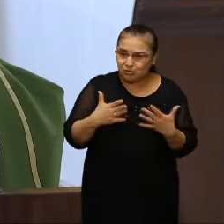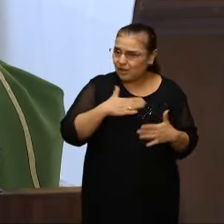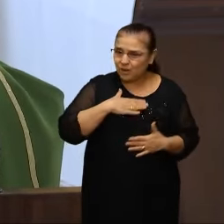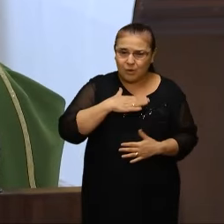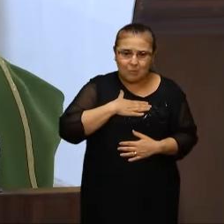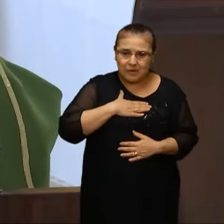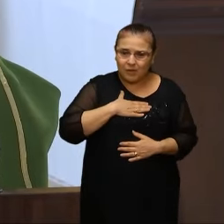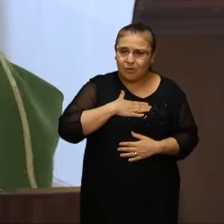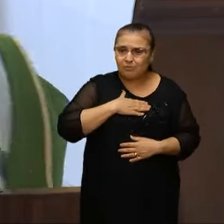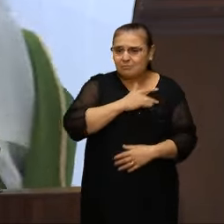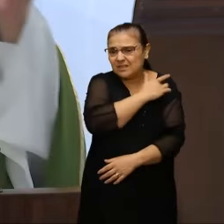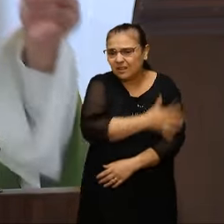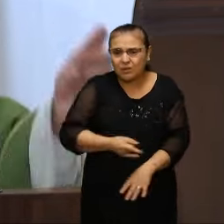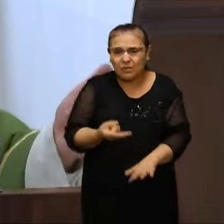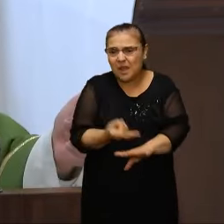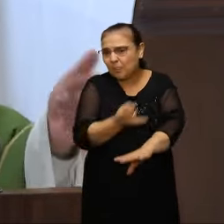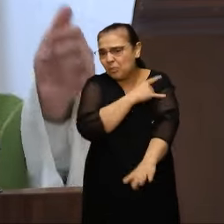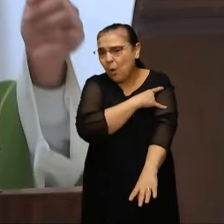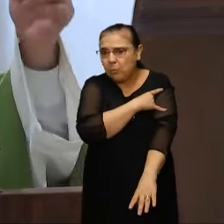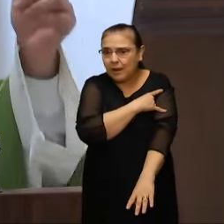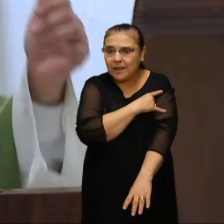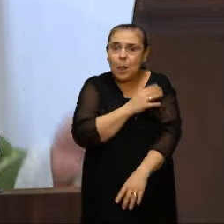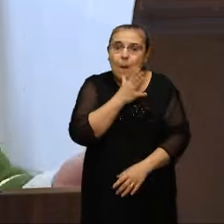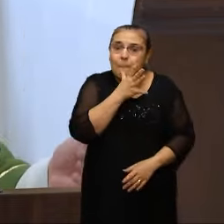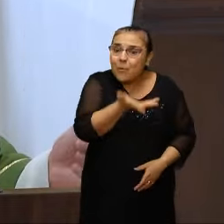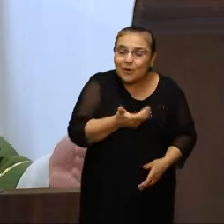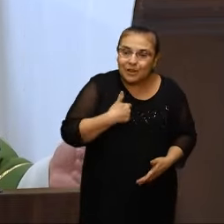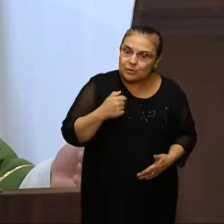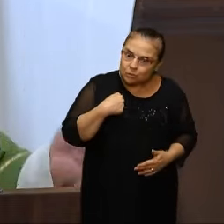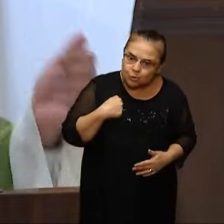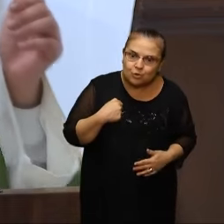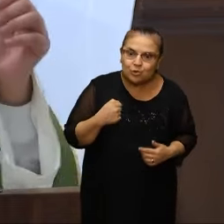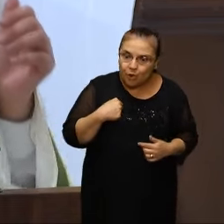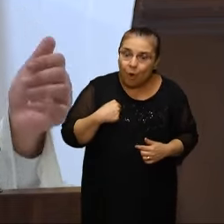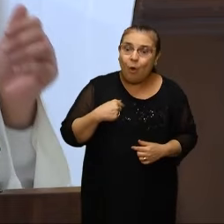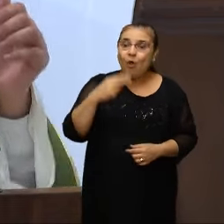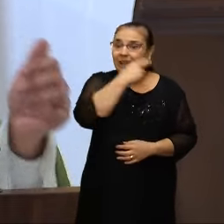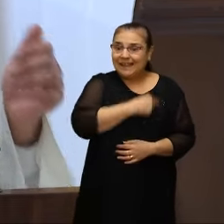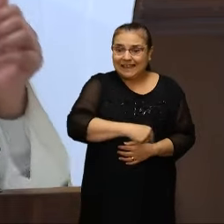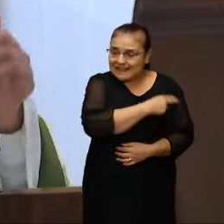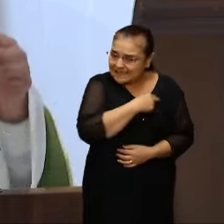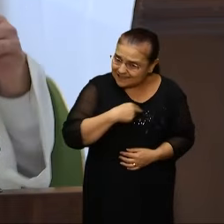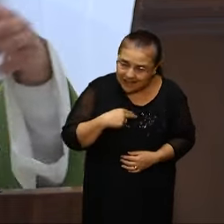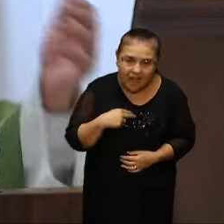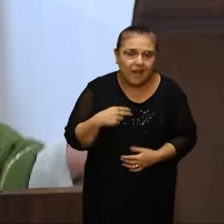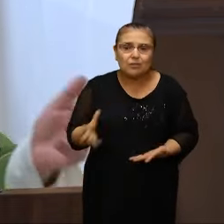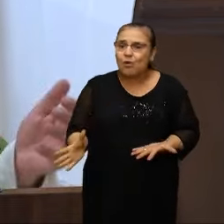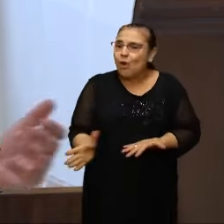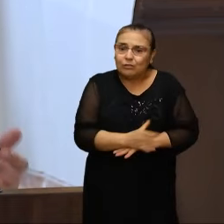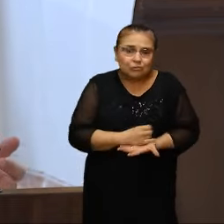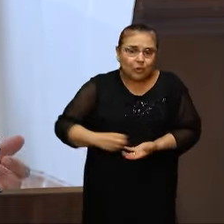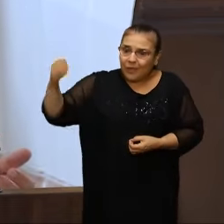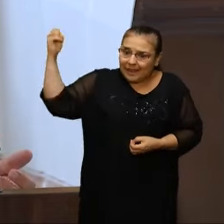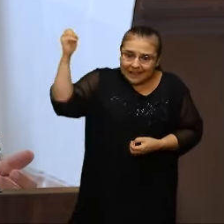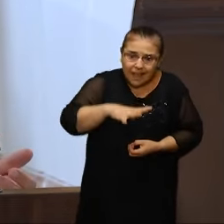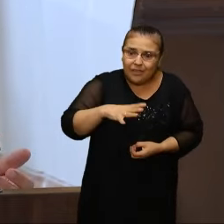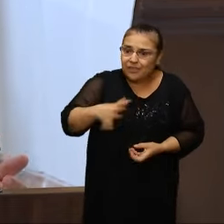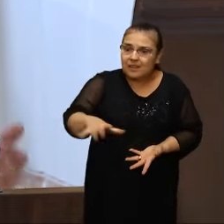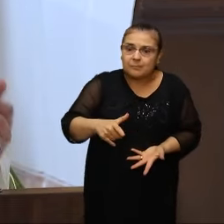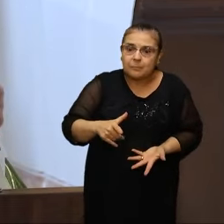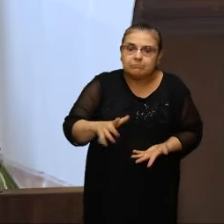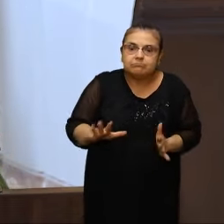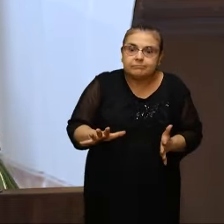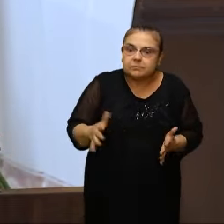misericordia. ¿Por qué? Porque me has dado todos los dones, porque me has hecho cristiano, porque me has dado todas las gracias que me podías dar. ¿Y qué? ¿Qué